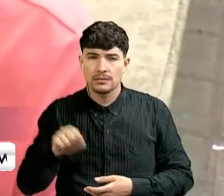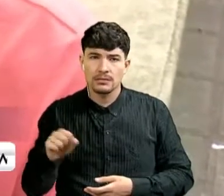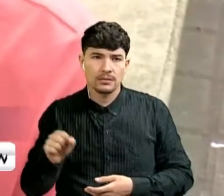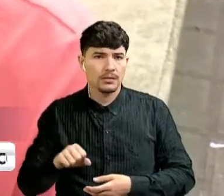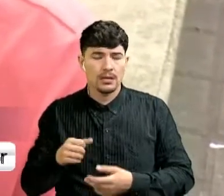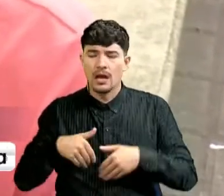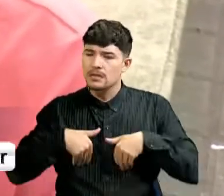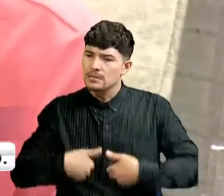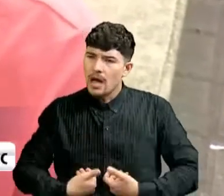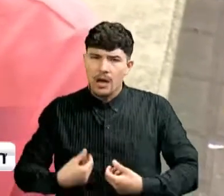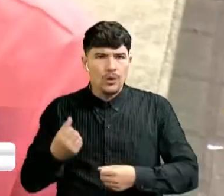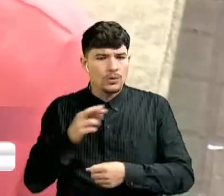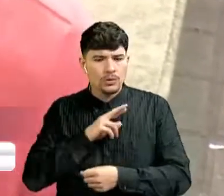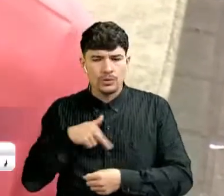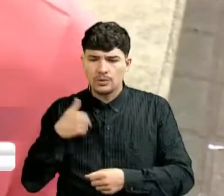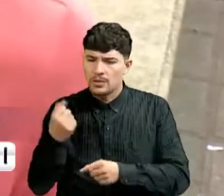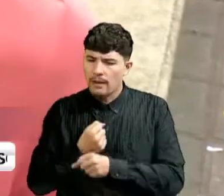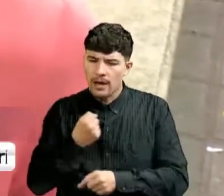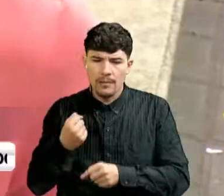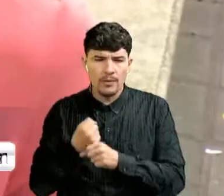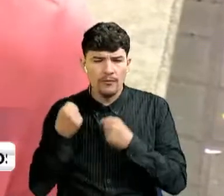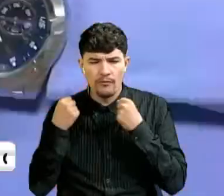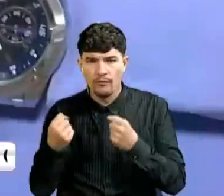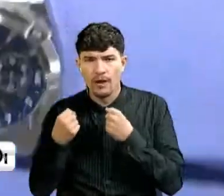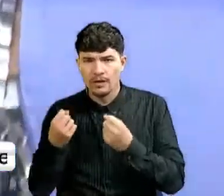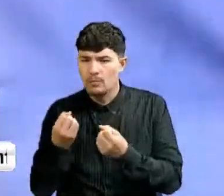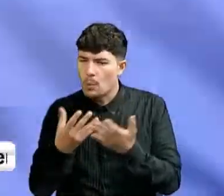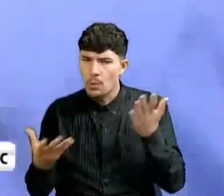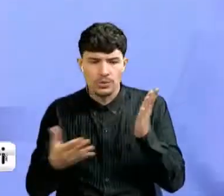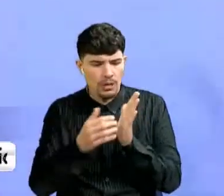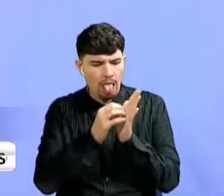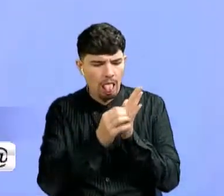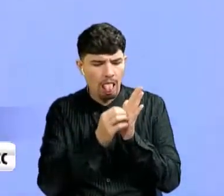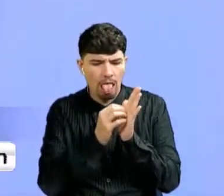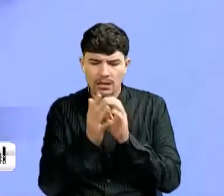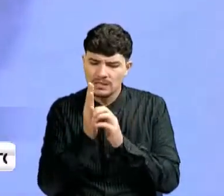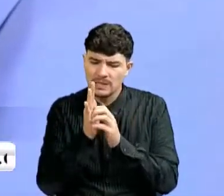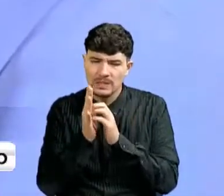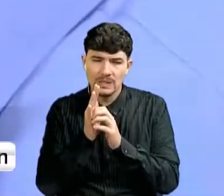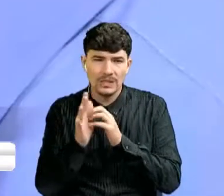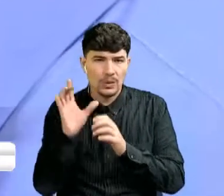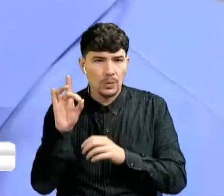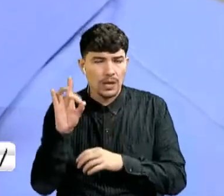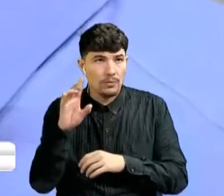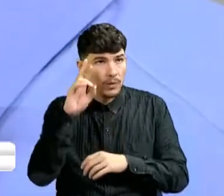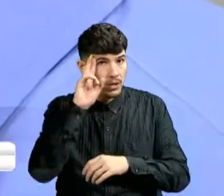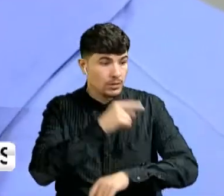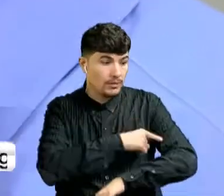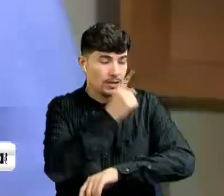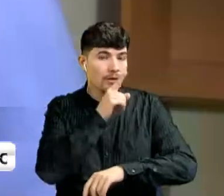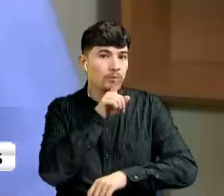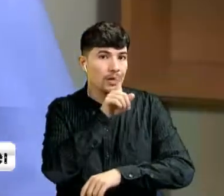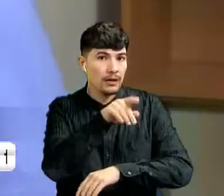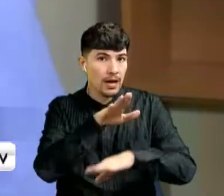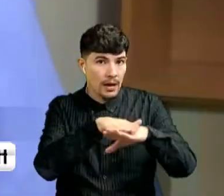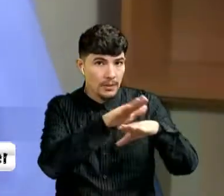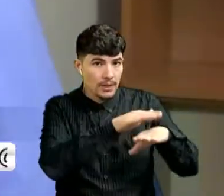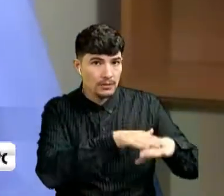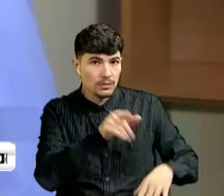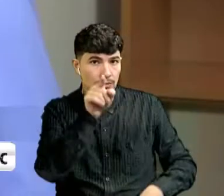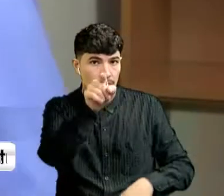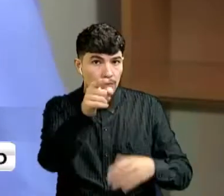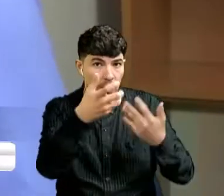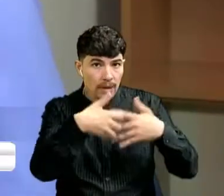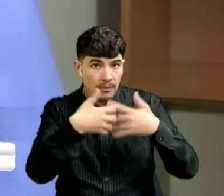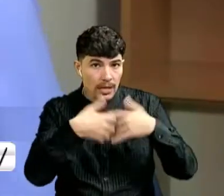fuerte y me sale mucha ampolla normal la personería de bucaramanga advirtió que las empresas que explotan